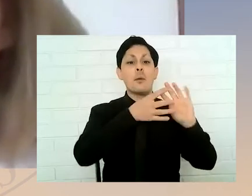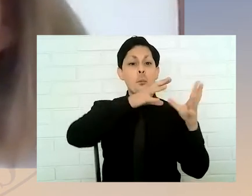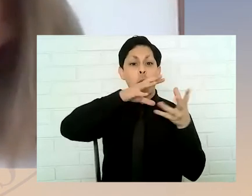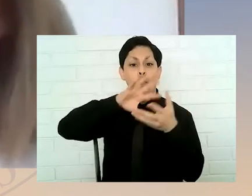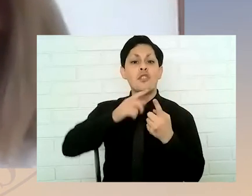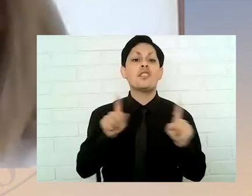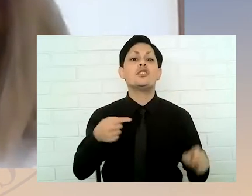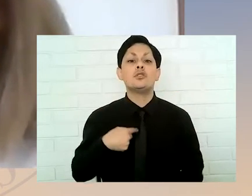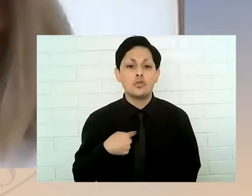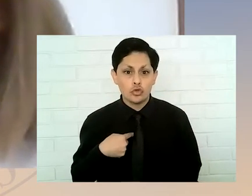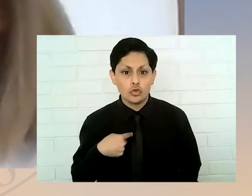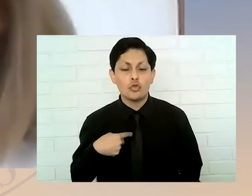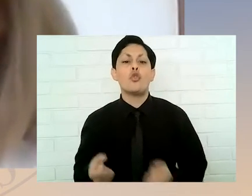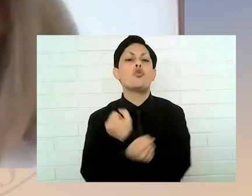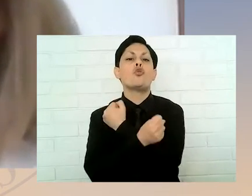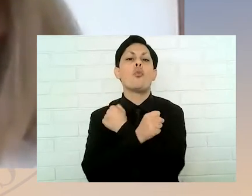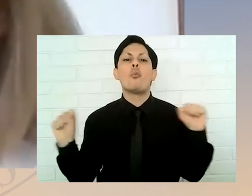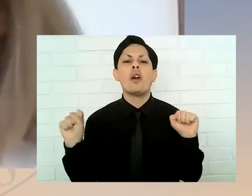no puedo